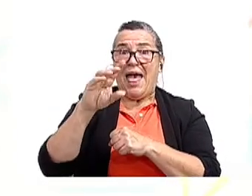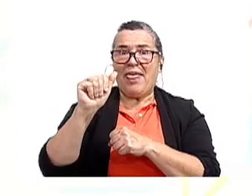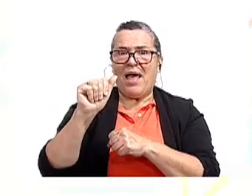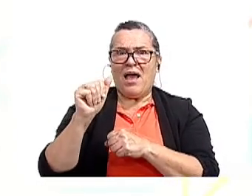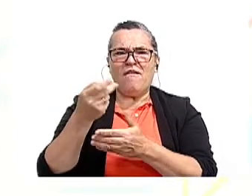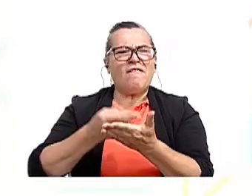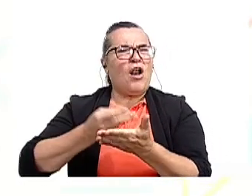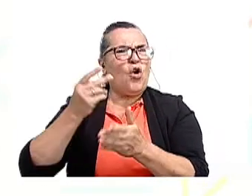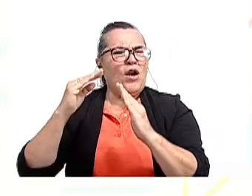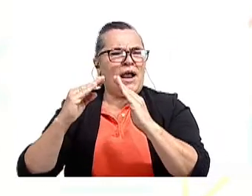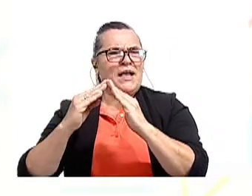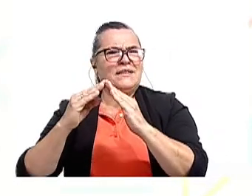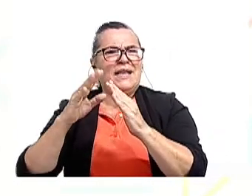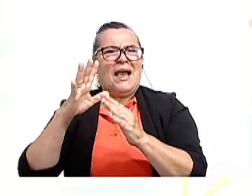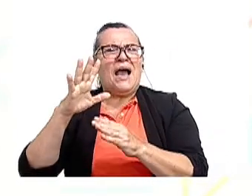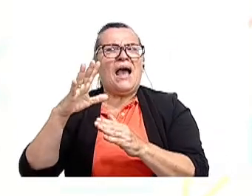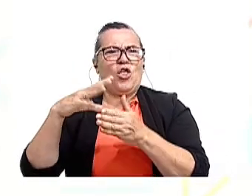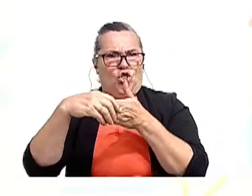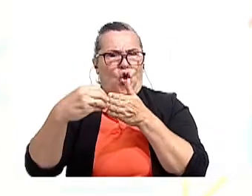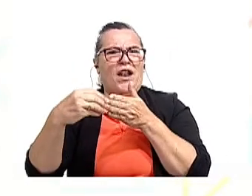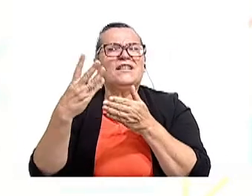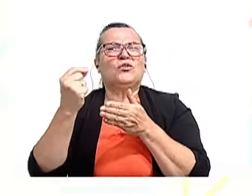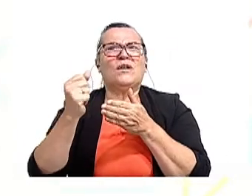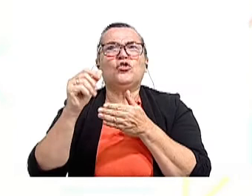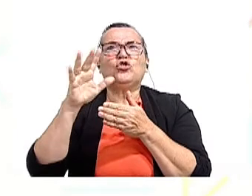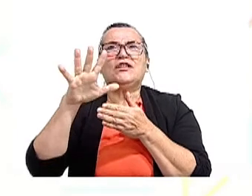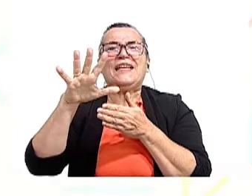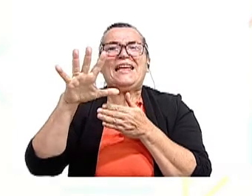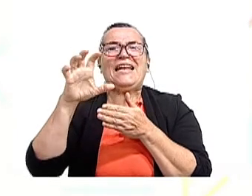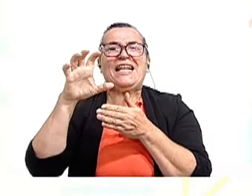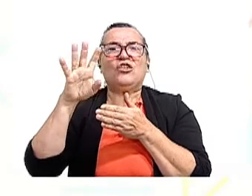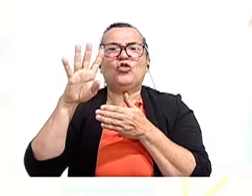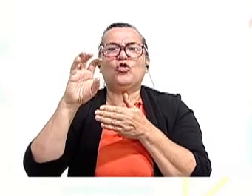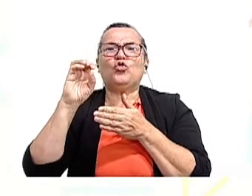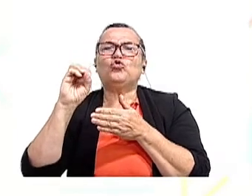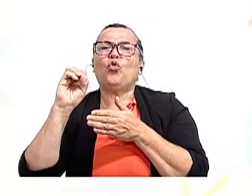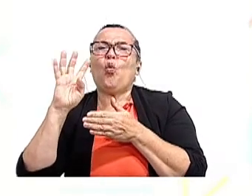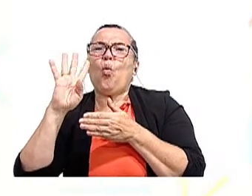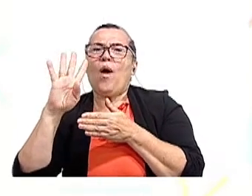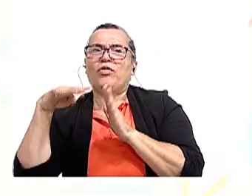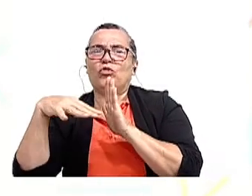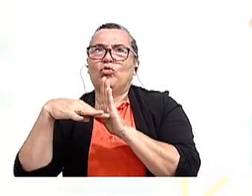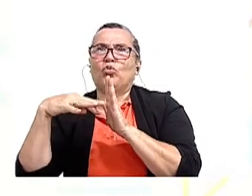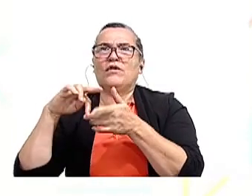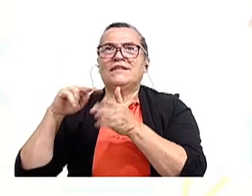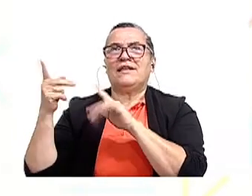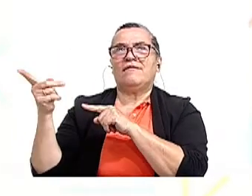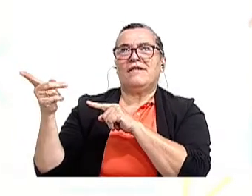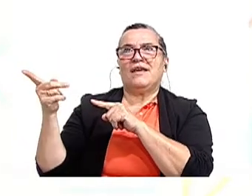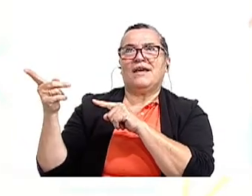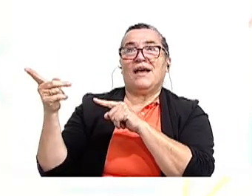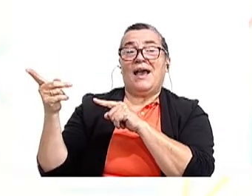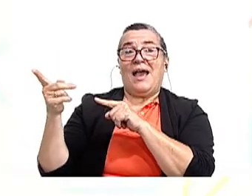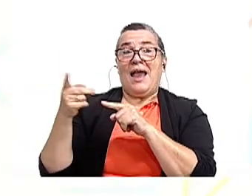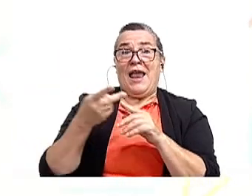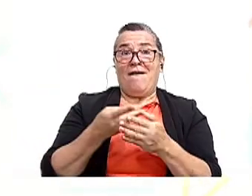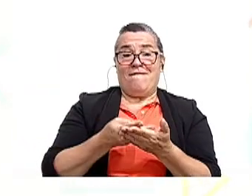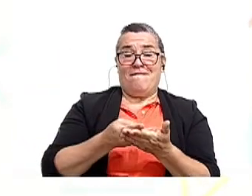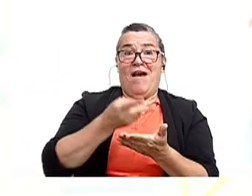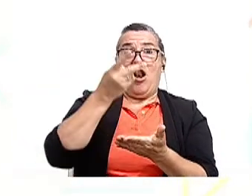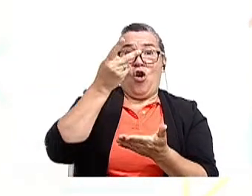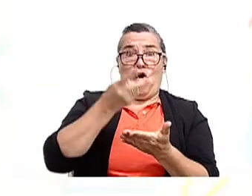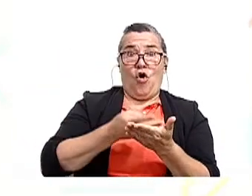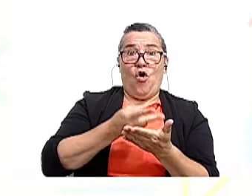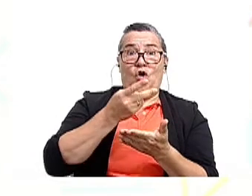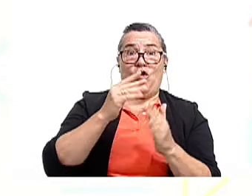$504.000. Está bien, ¿verdad? ¿Qué podemos ver aquí? Primero, que el valor de la casa varía